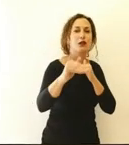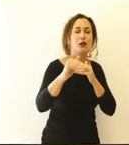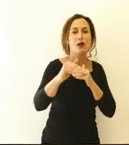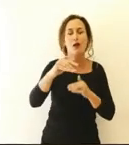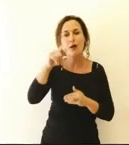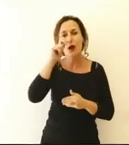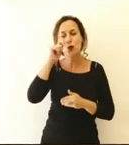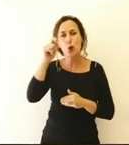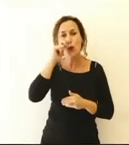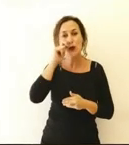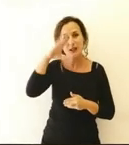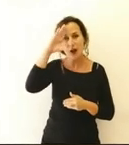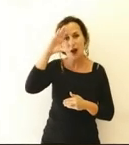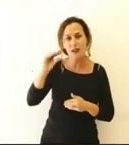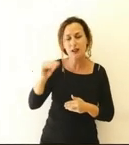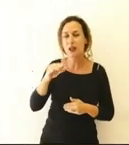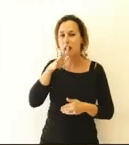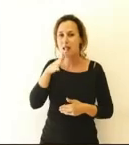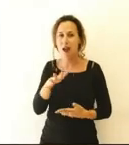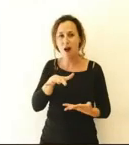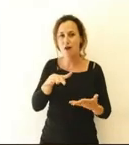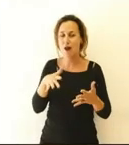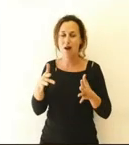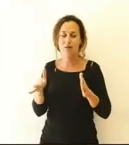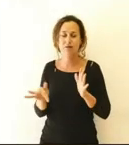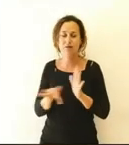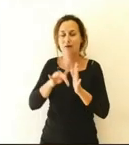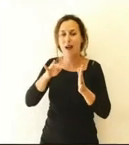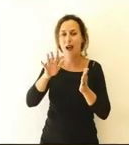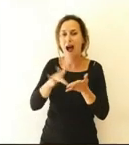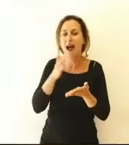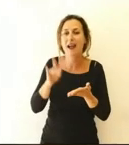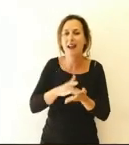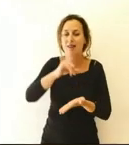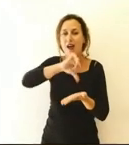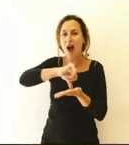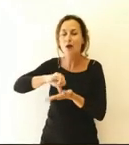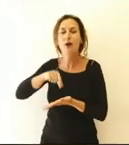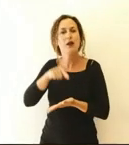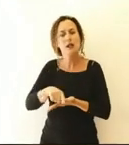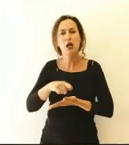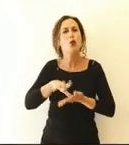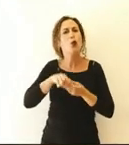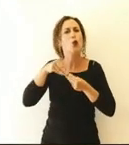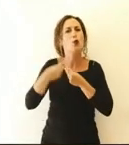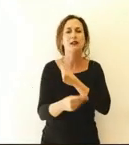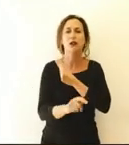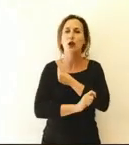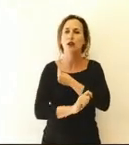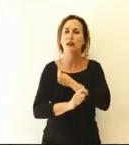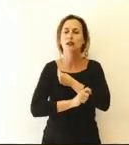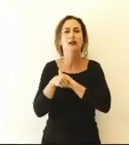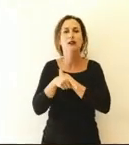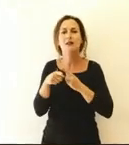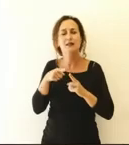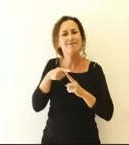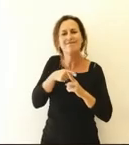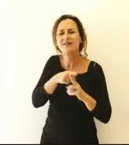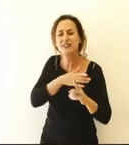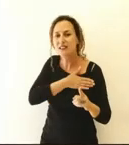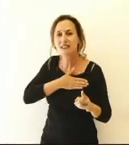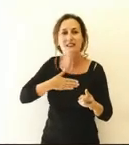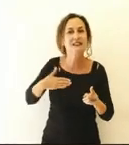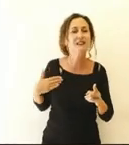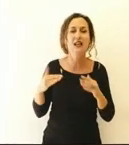y ahora con la Agenda Urbana. La Agenda Urbana es un ambicioso documento estratégico que persigue el logro de la sostenibilidad en